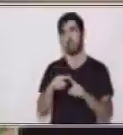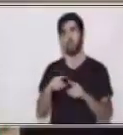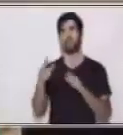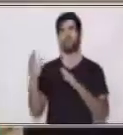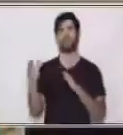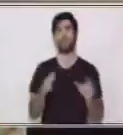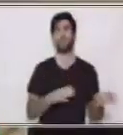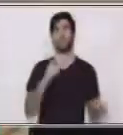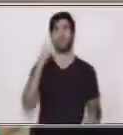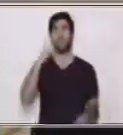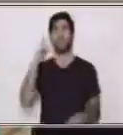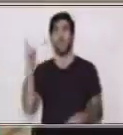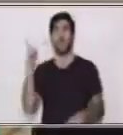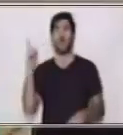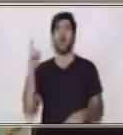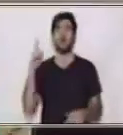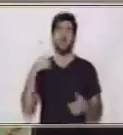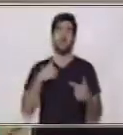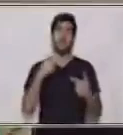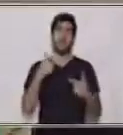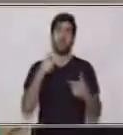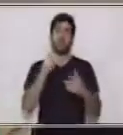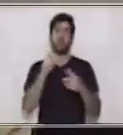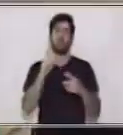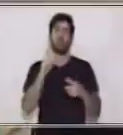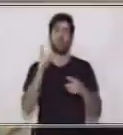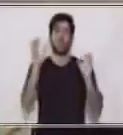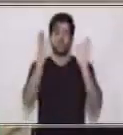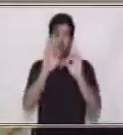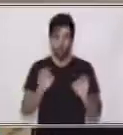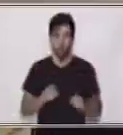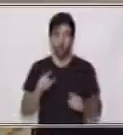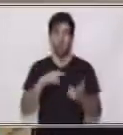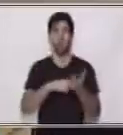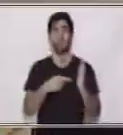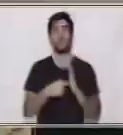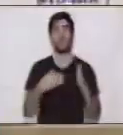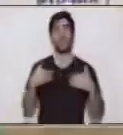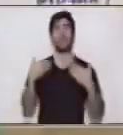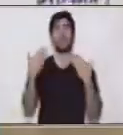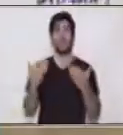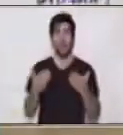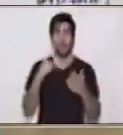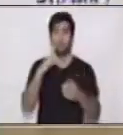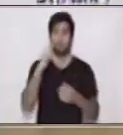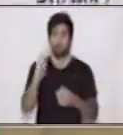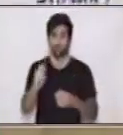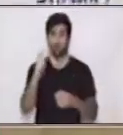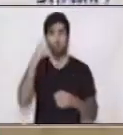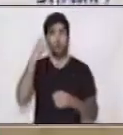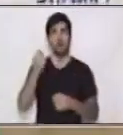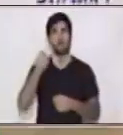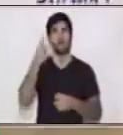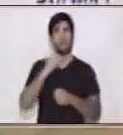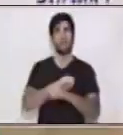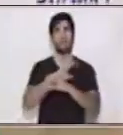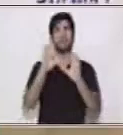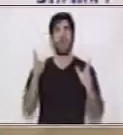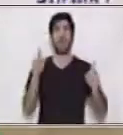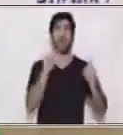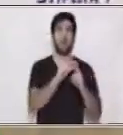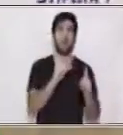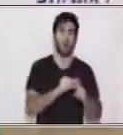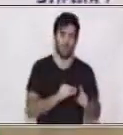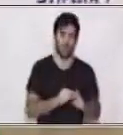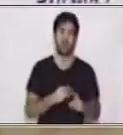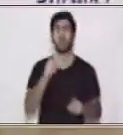que aumentan o matizan las expresiones y predomina el sentido connotativo. Y hablamos también de qué es poesía,